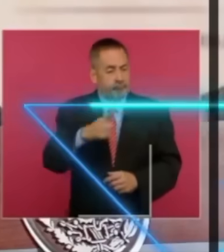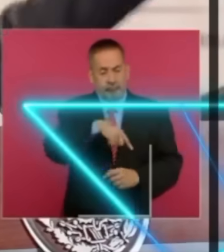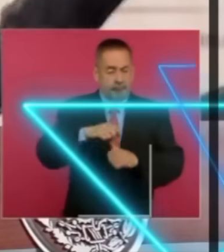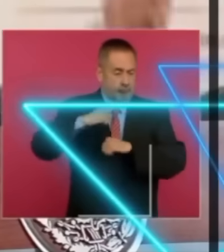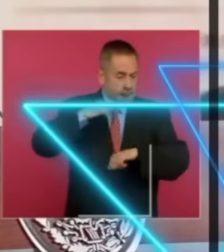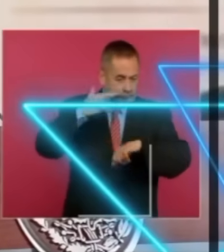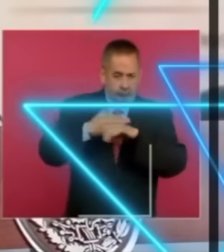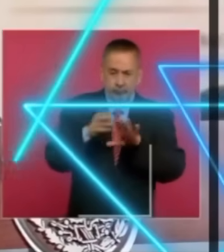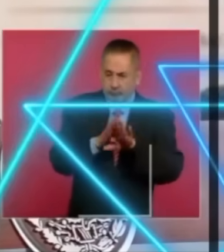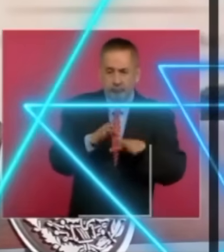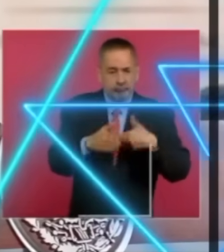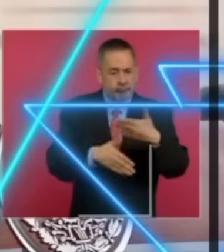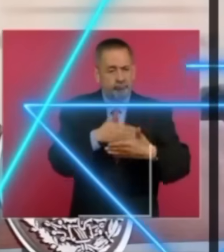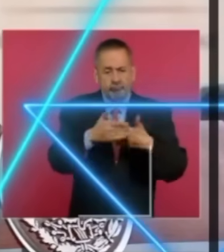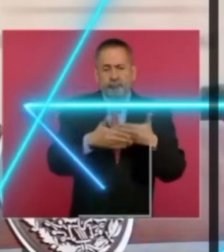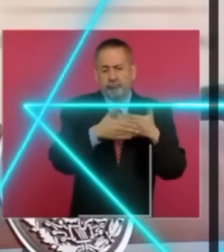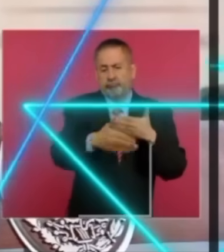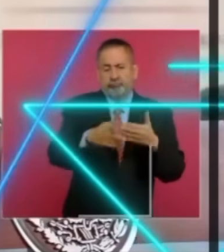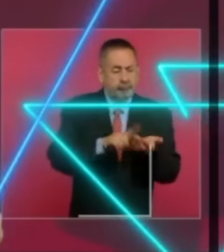a cabo